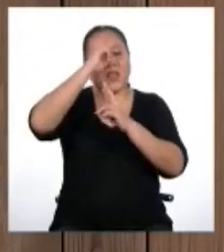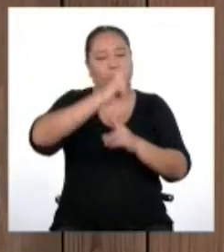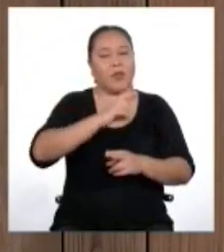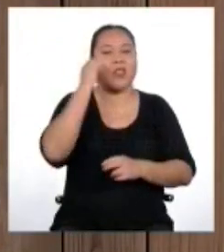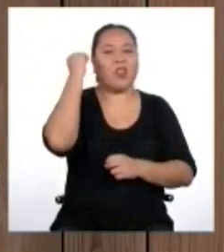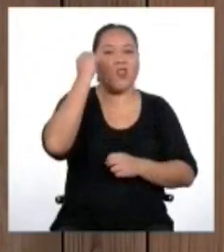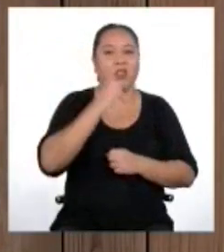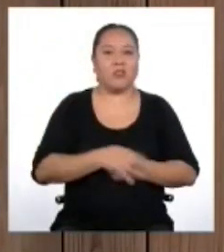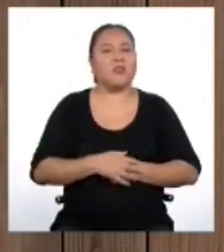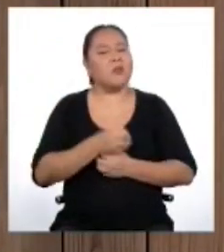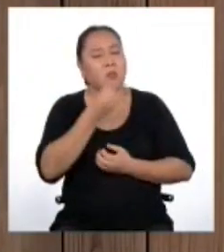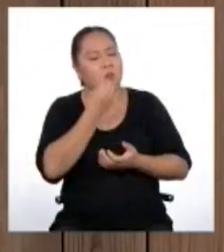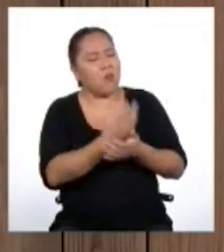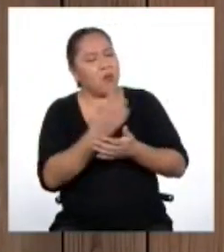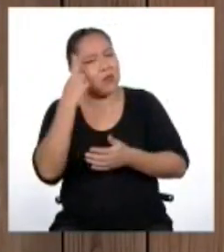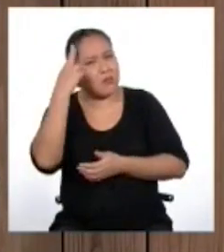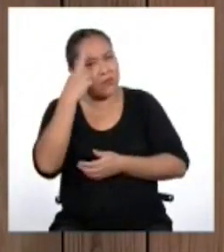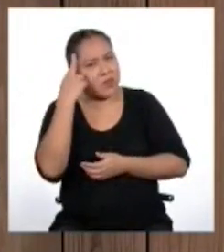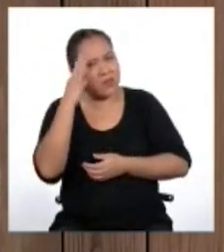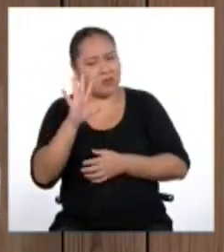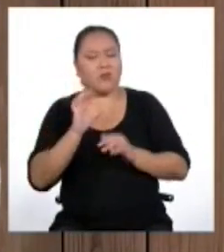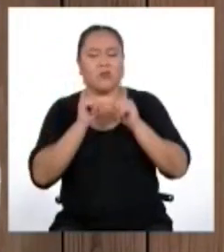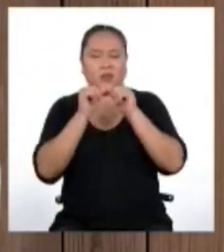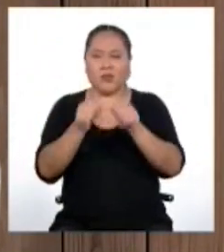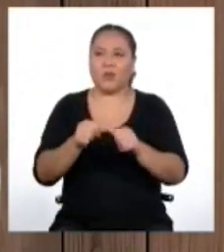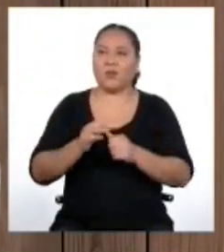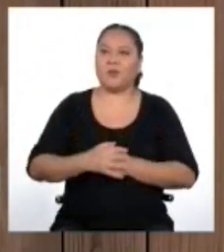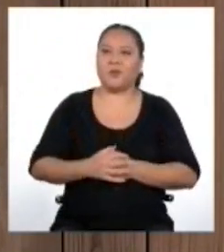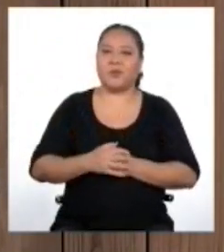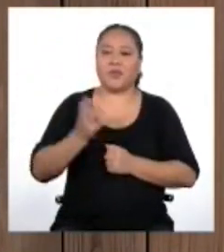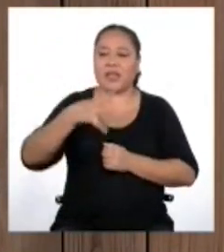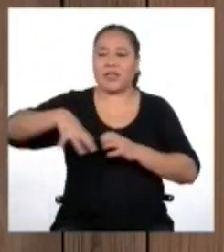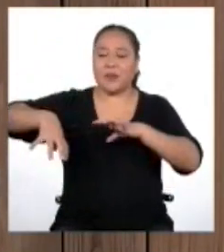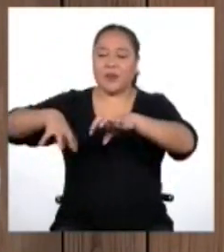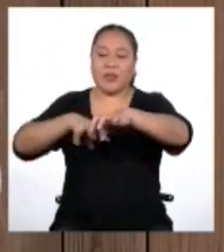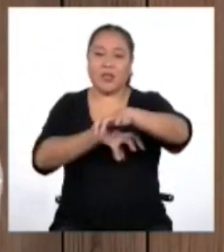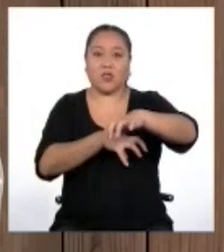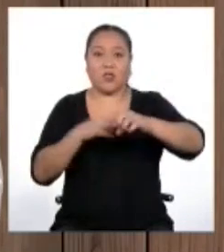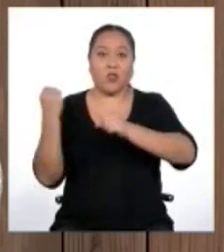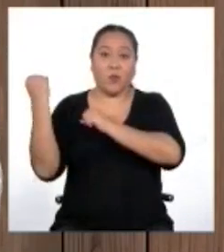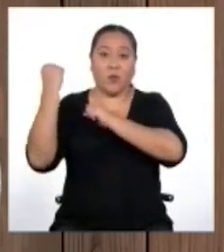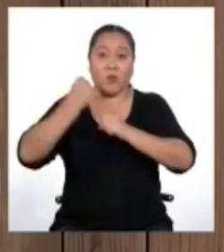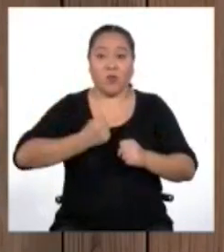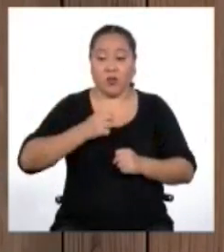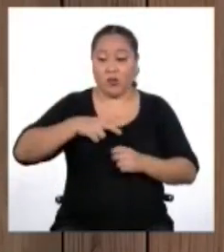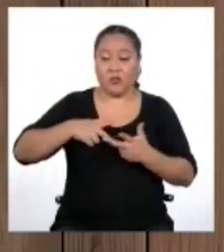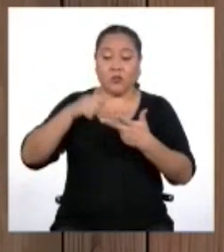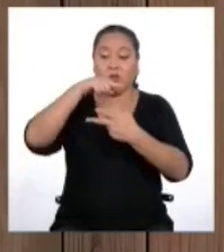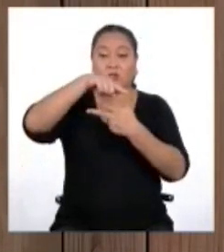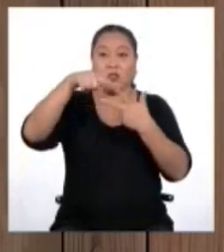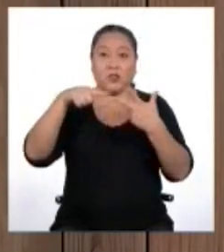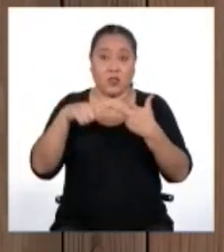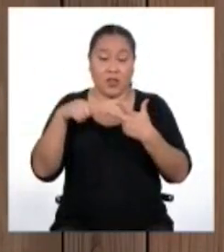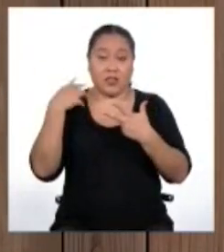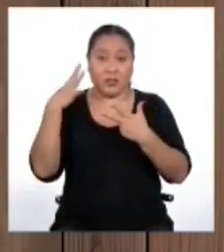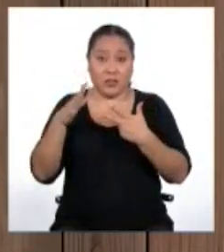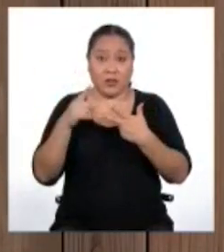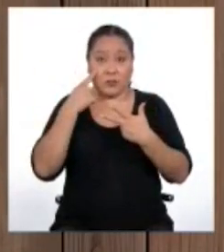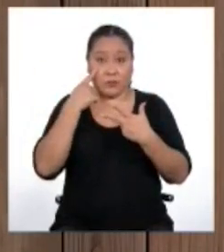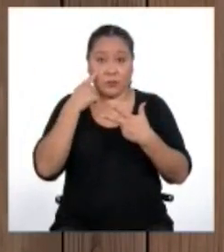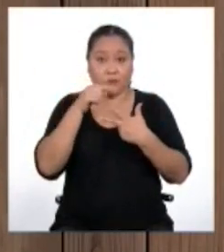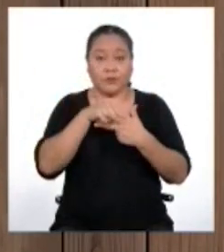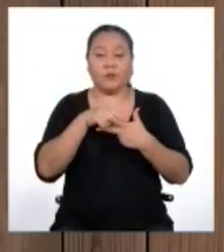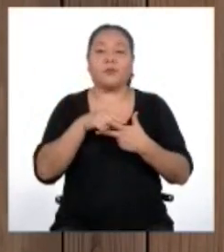la reflexión, Jonathan. Ahora, sigamos. En la separación de poderes, además de los tres que ya mencionamos, existen